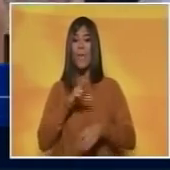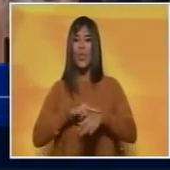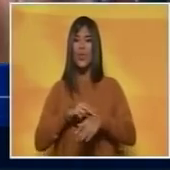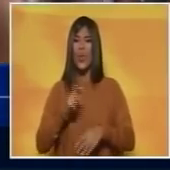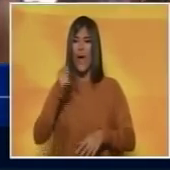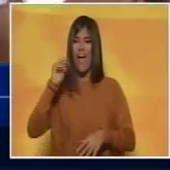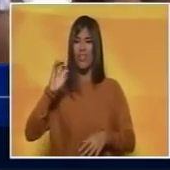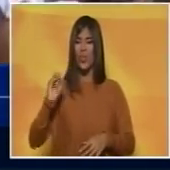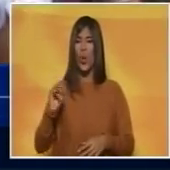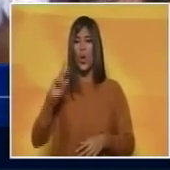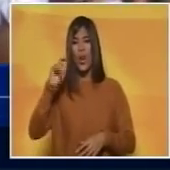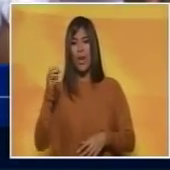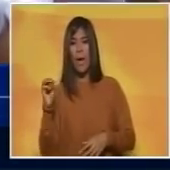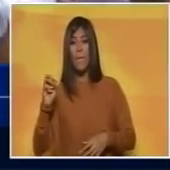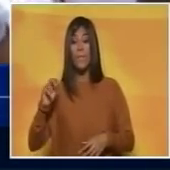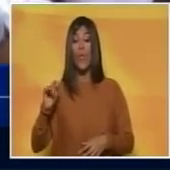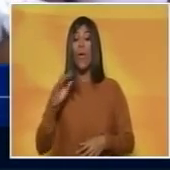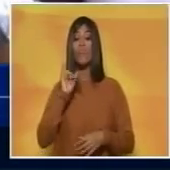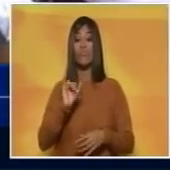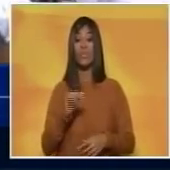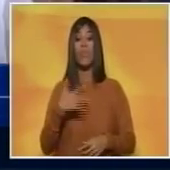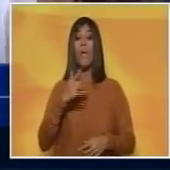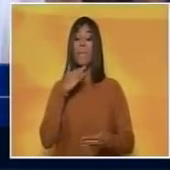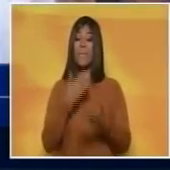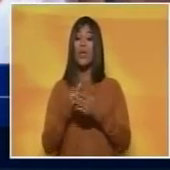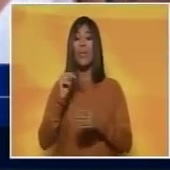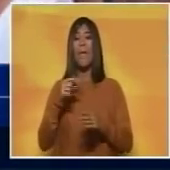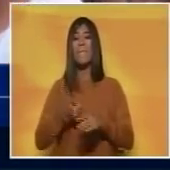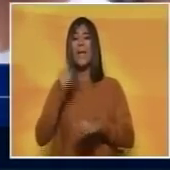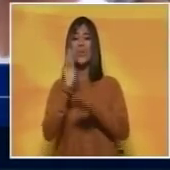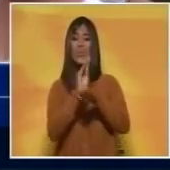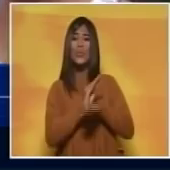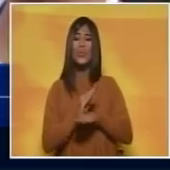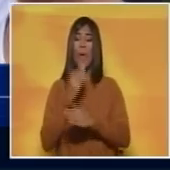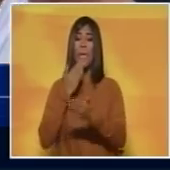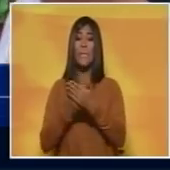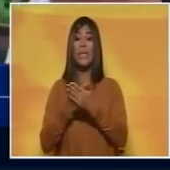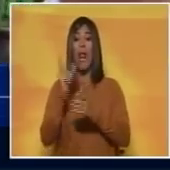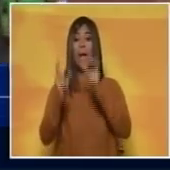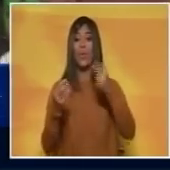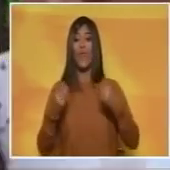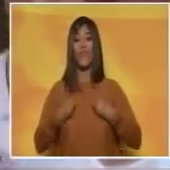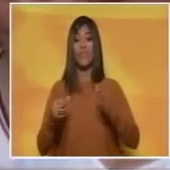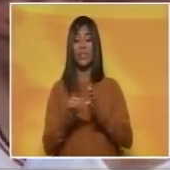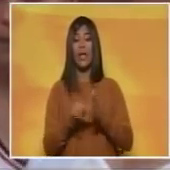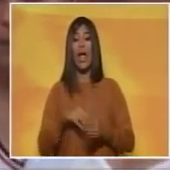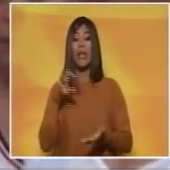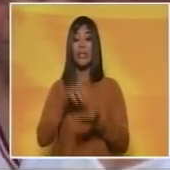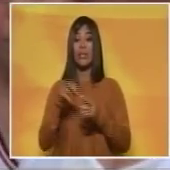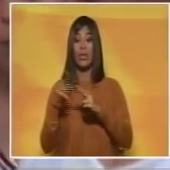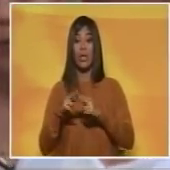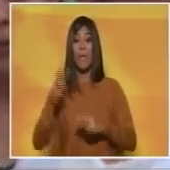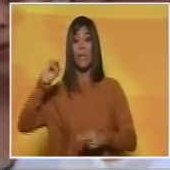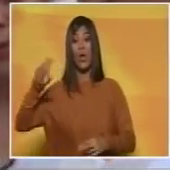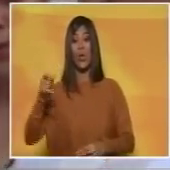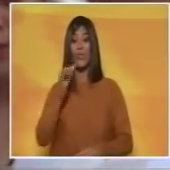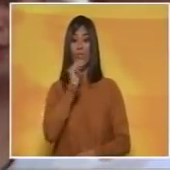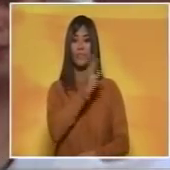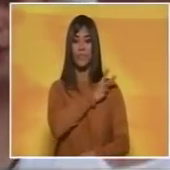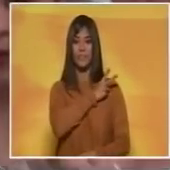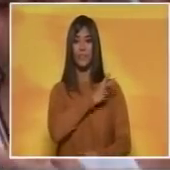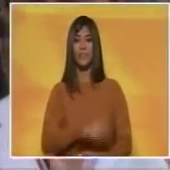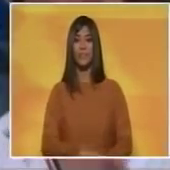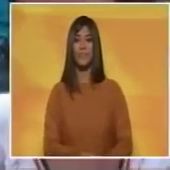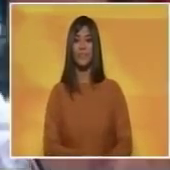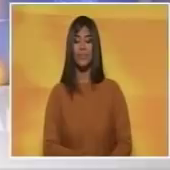Ramón Fernández de Humuquena, donde además exigió mayor seguridad por solicitud de los habitantes. En Táchira, Marine Glot,